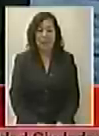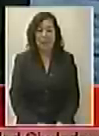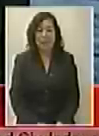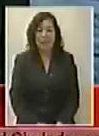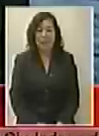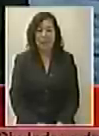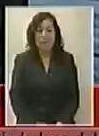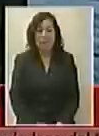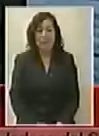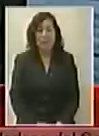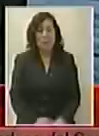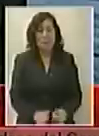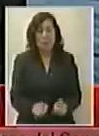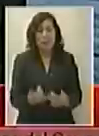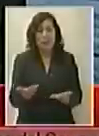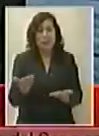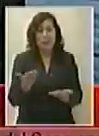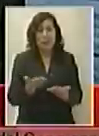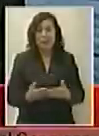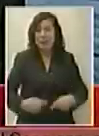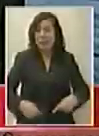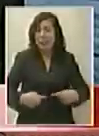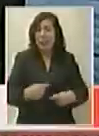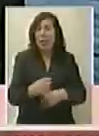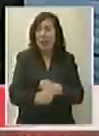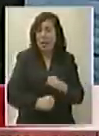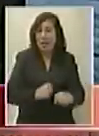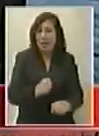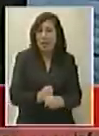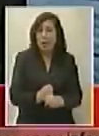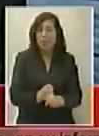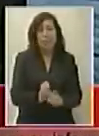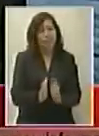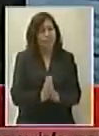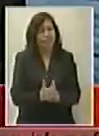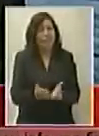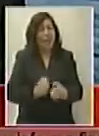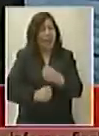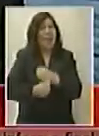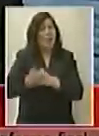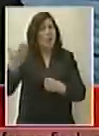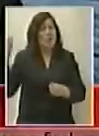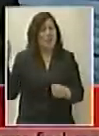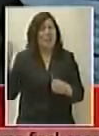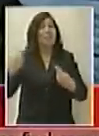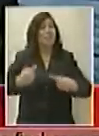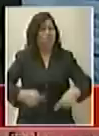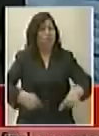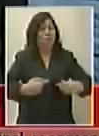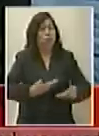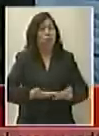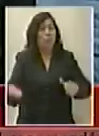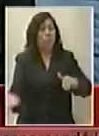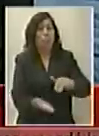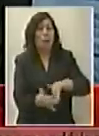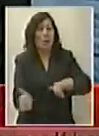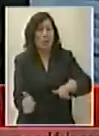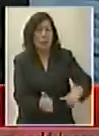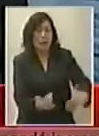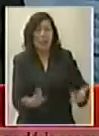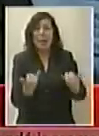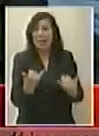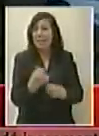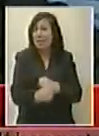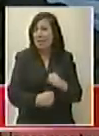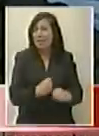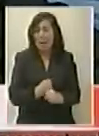planteado Pero esto se viene debatiendo desde hace años por favor el año pasado se debatió y se mandó al archivo este